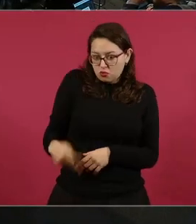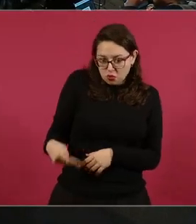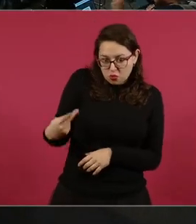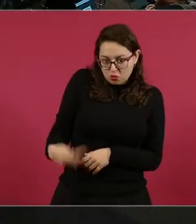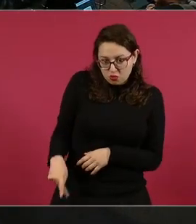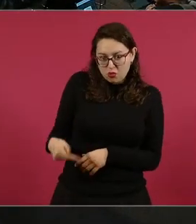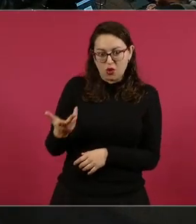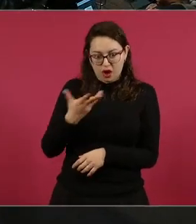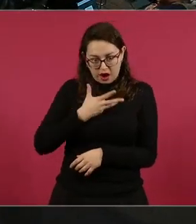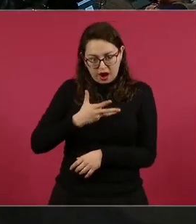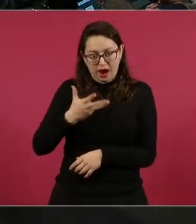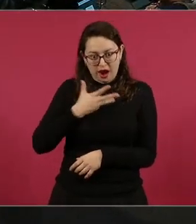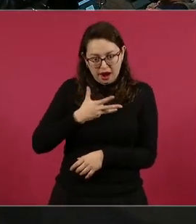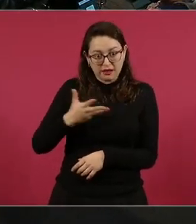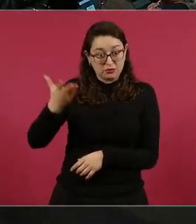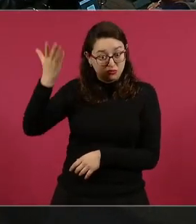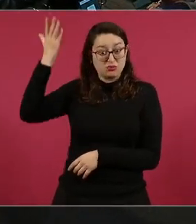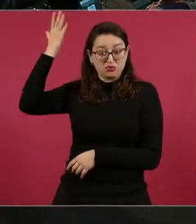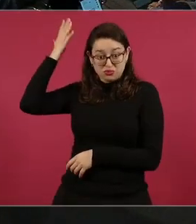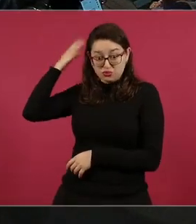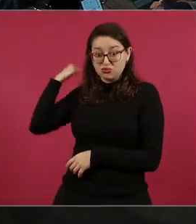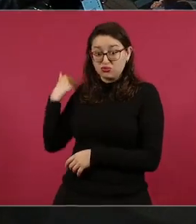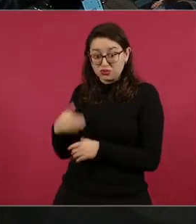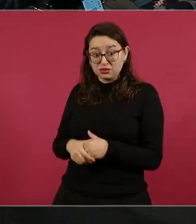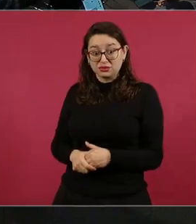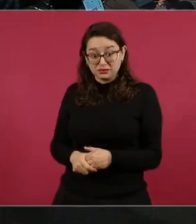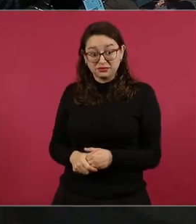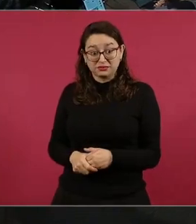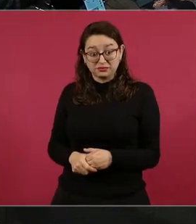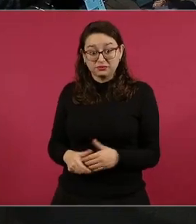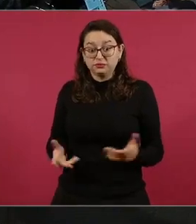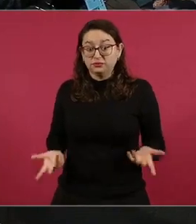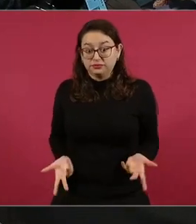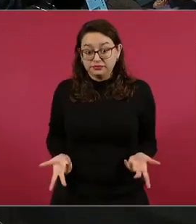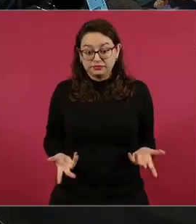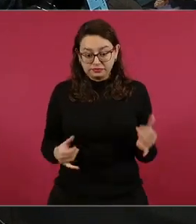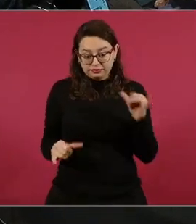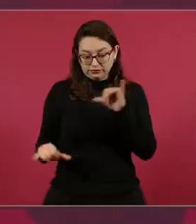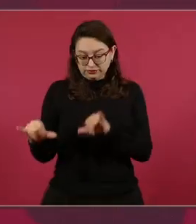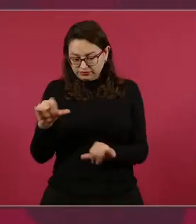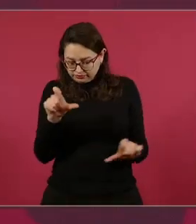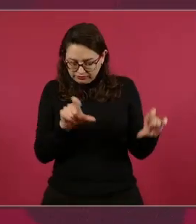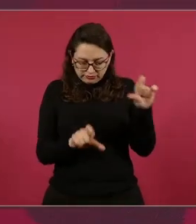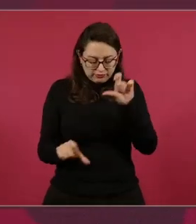tenía plantas para producir los petroquímicos,